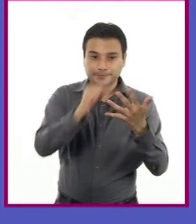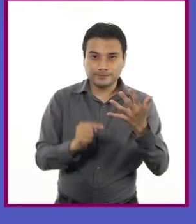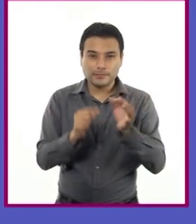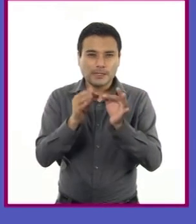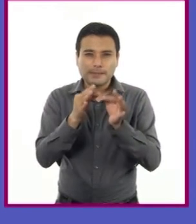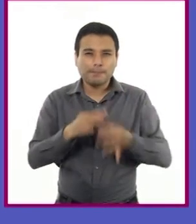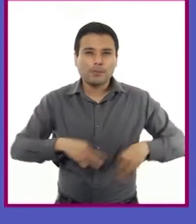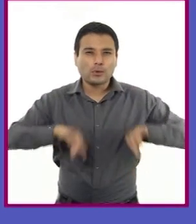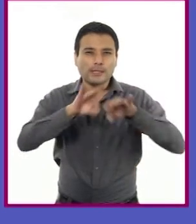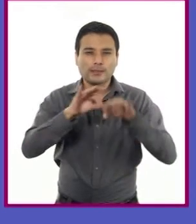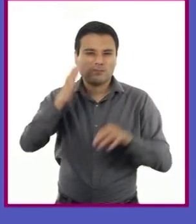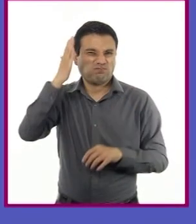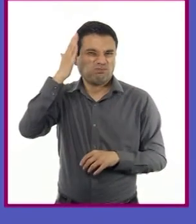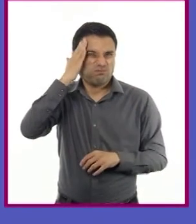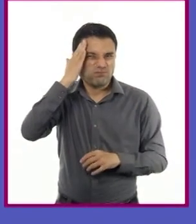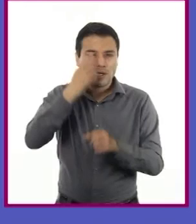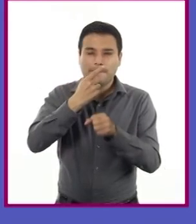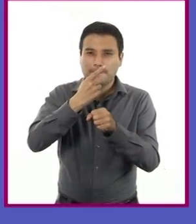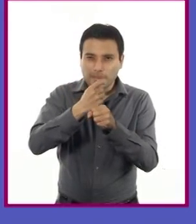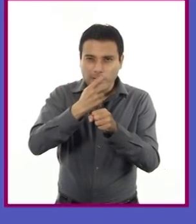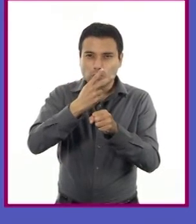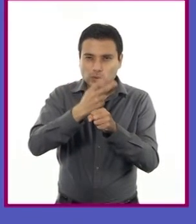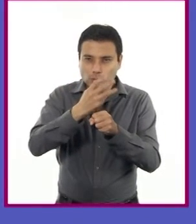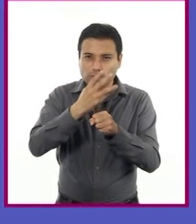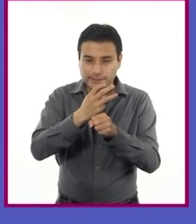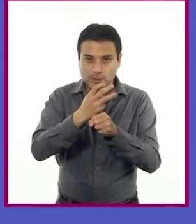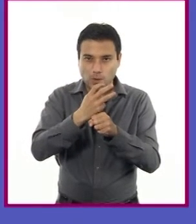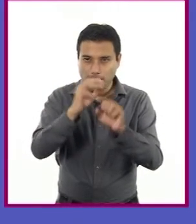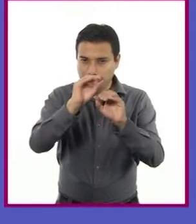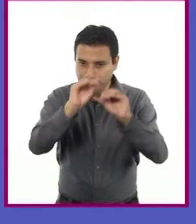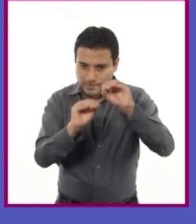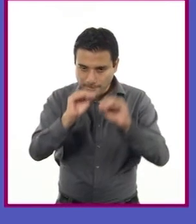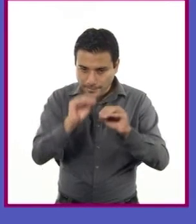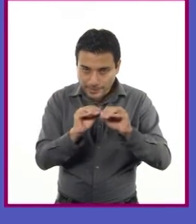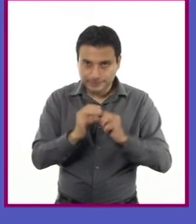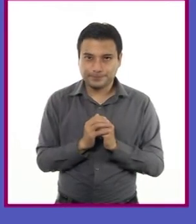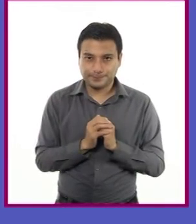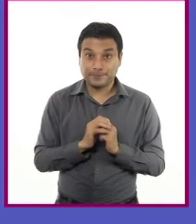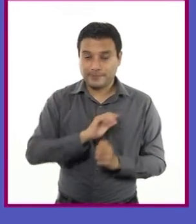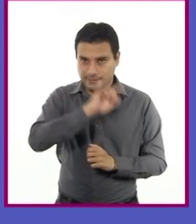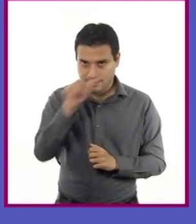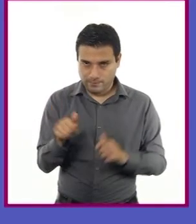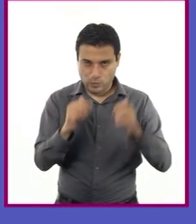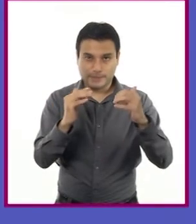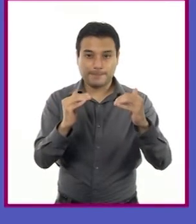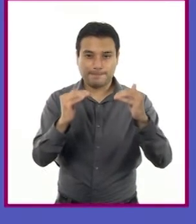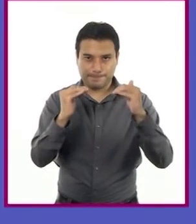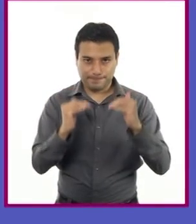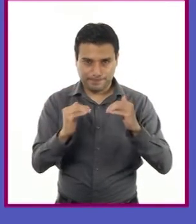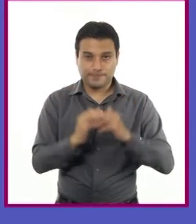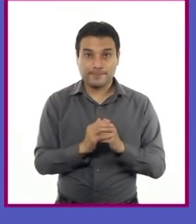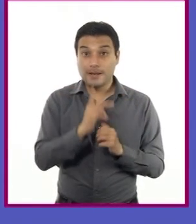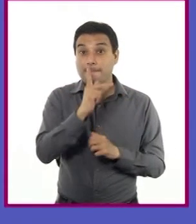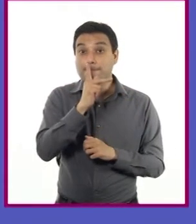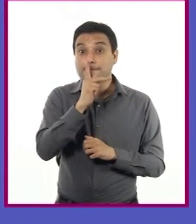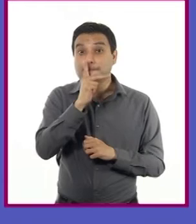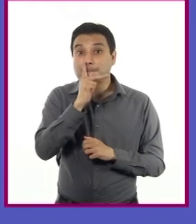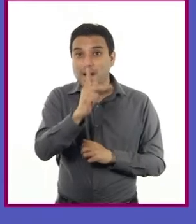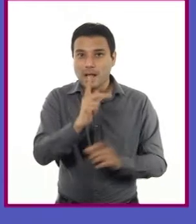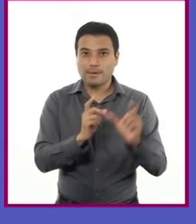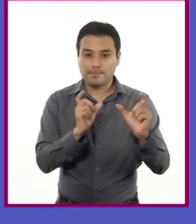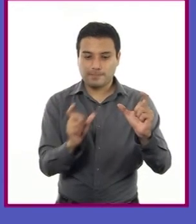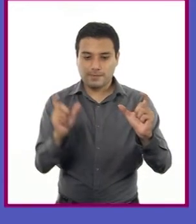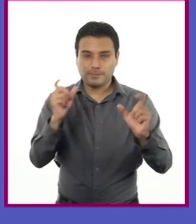manera jerárquica los conceptos. Unir los términos con líneas y palabras de